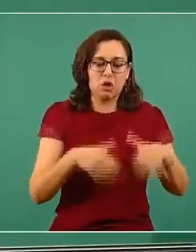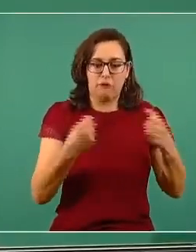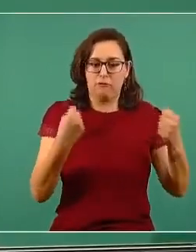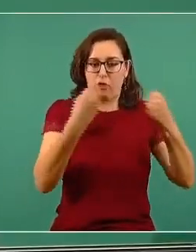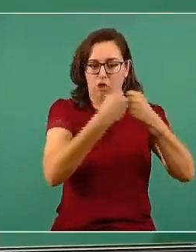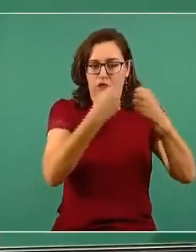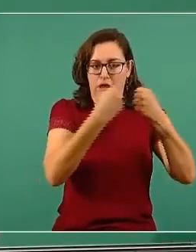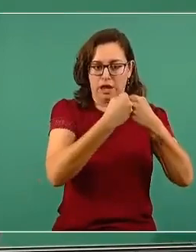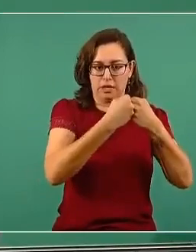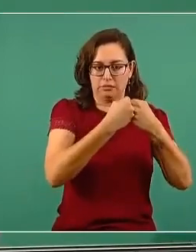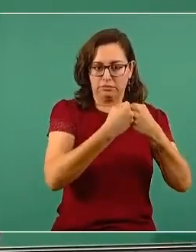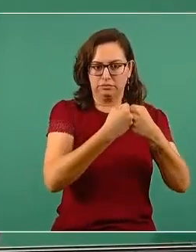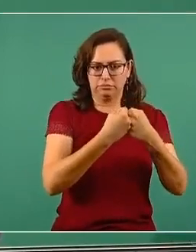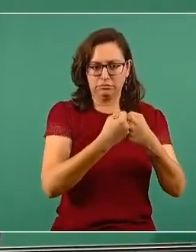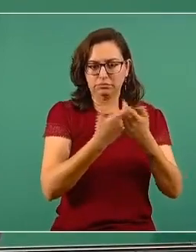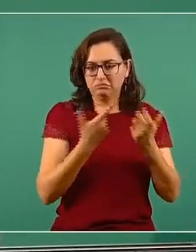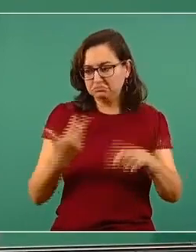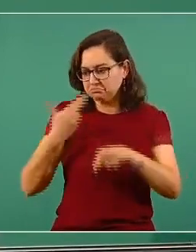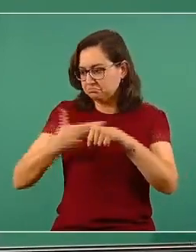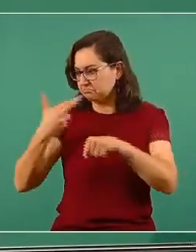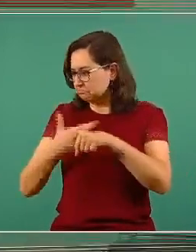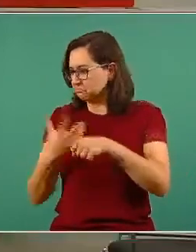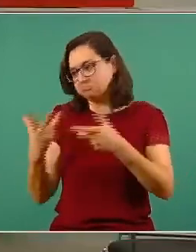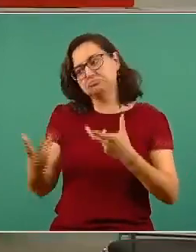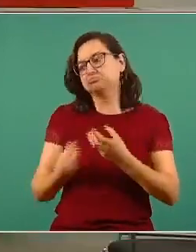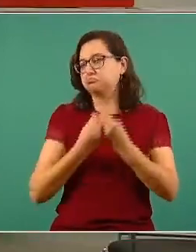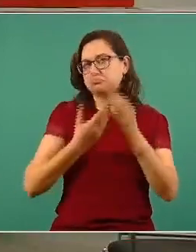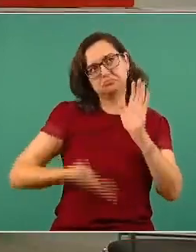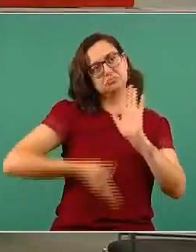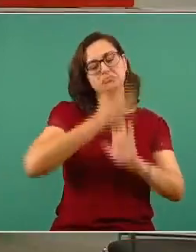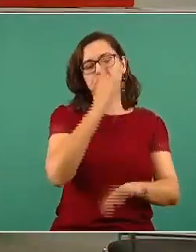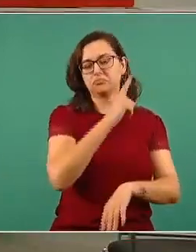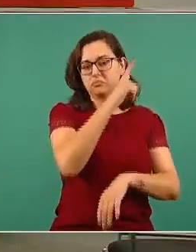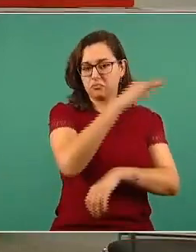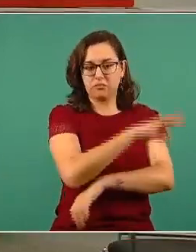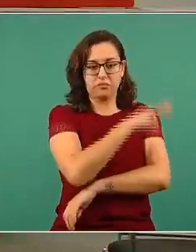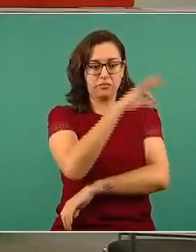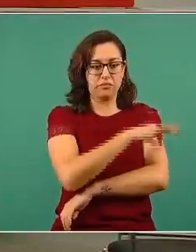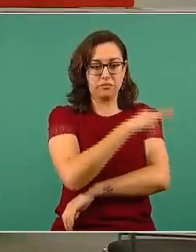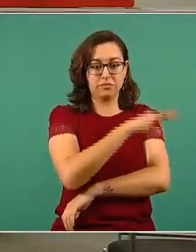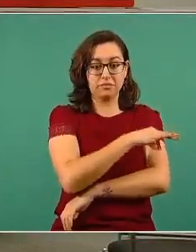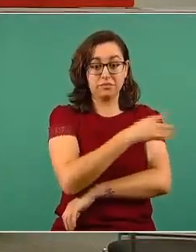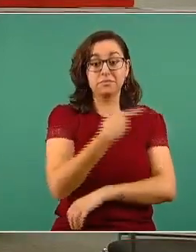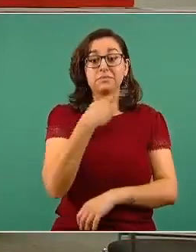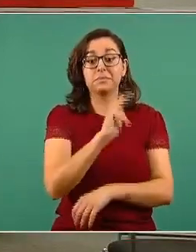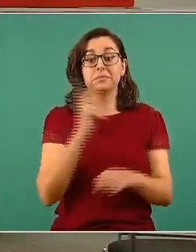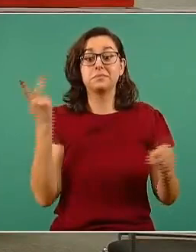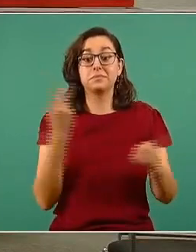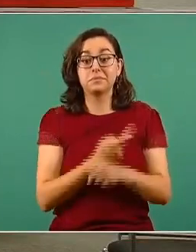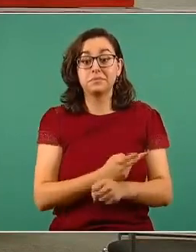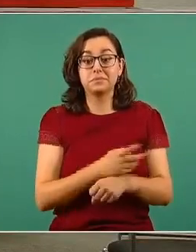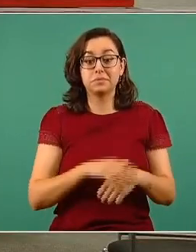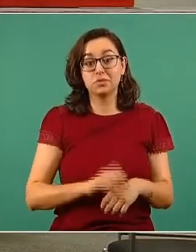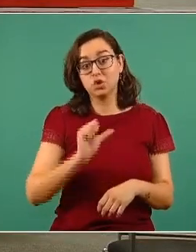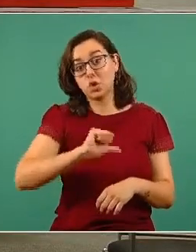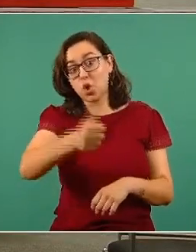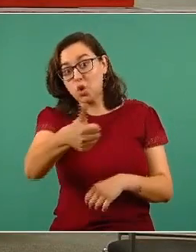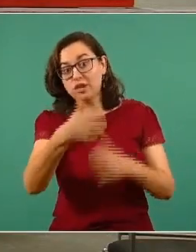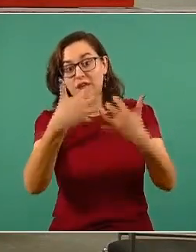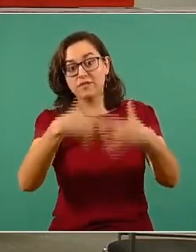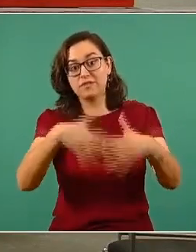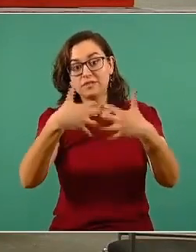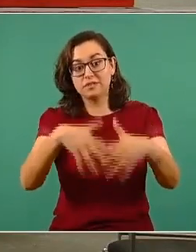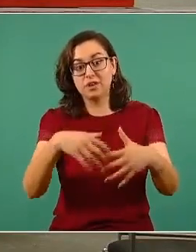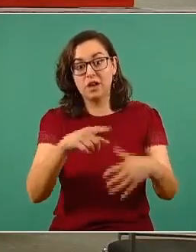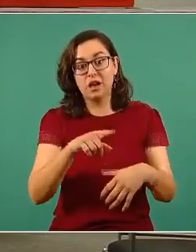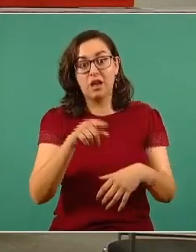y entonces alguien organiza de vacunar a sus trabajadores, pero está desfavoreciendo la oportunidad para una fábrica de